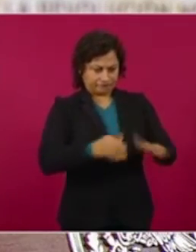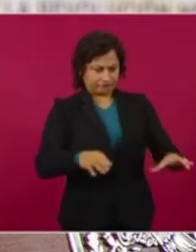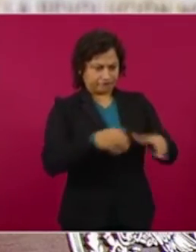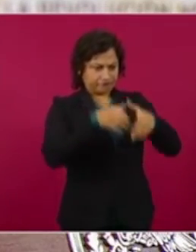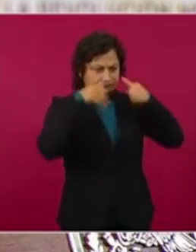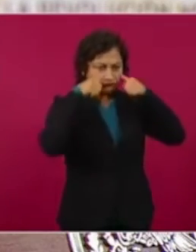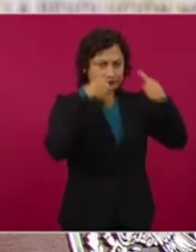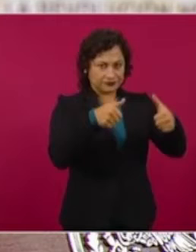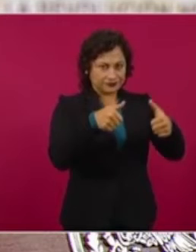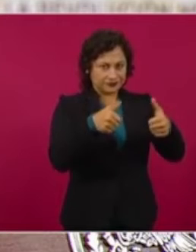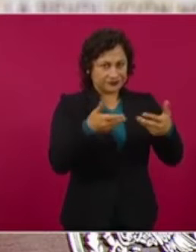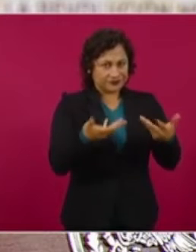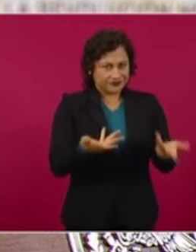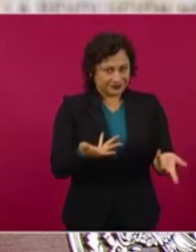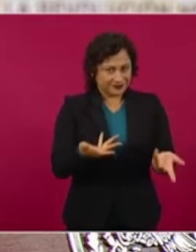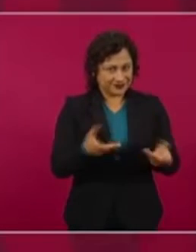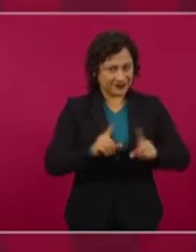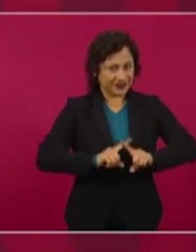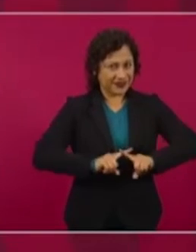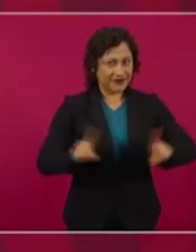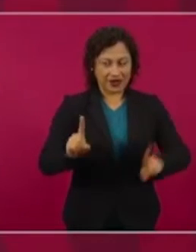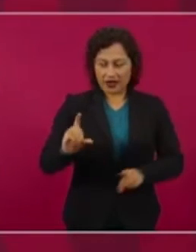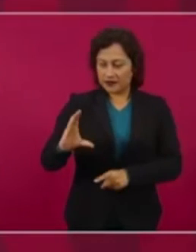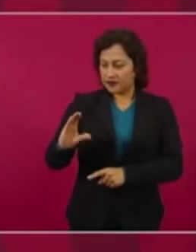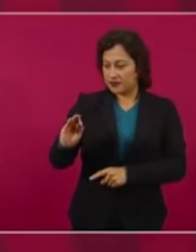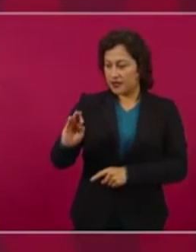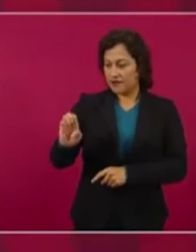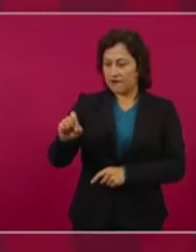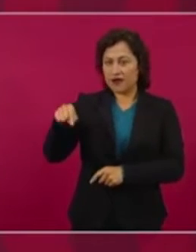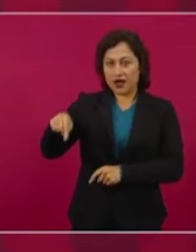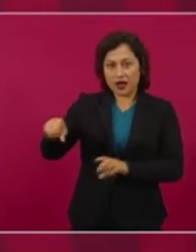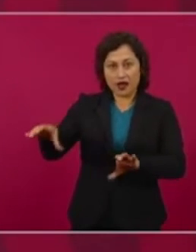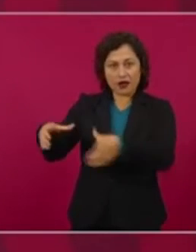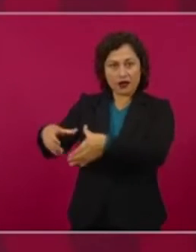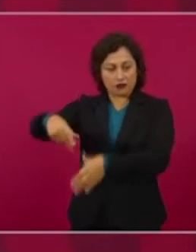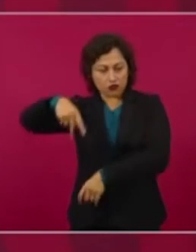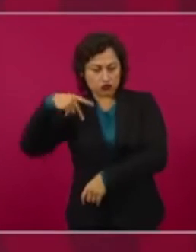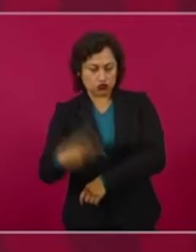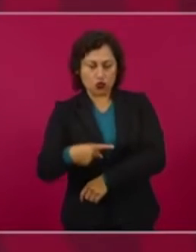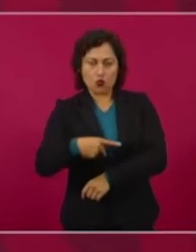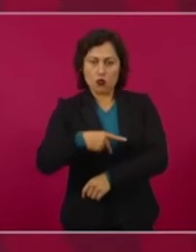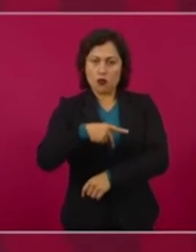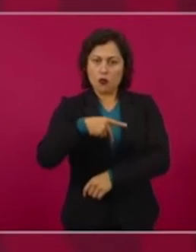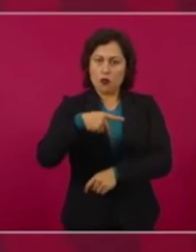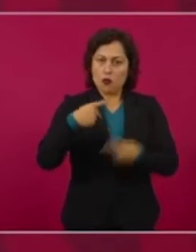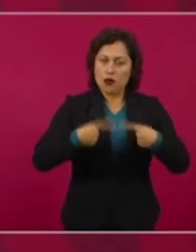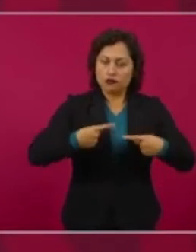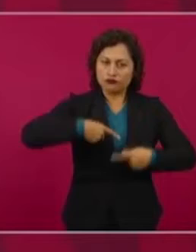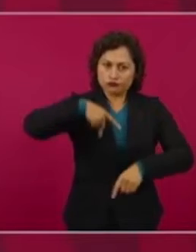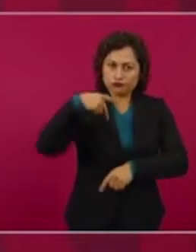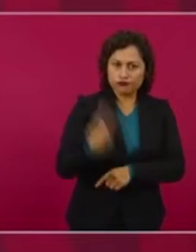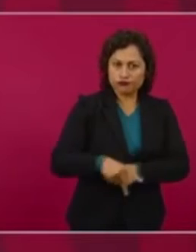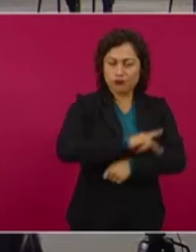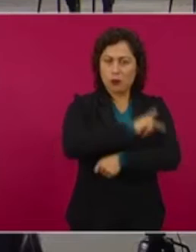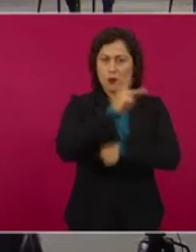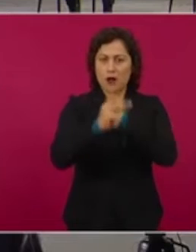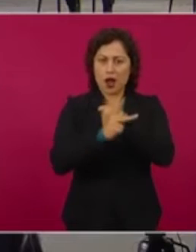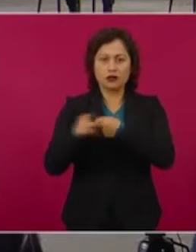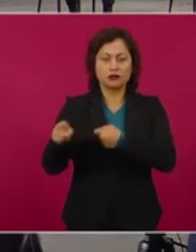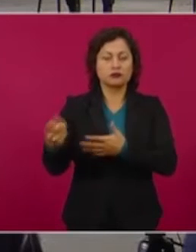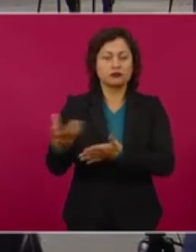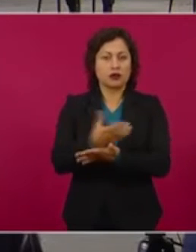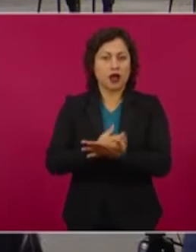como principal, tiene que ser rentable, tiene que tener utilidades, pero razonables, y